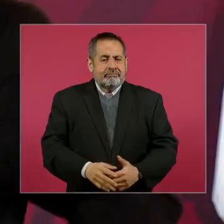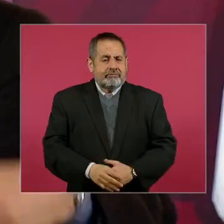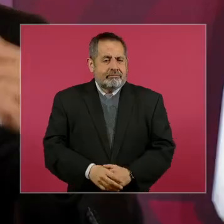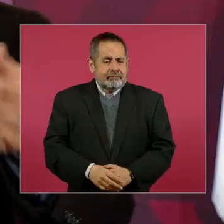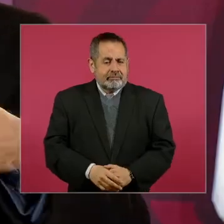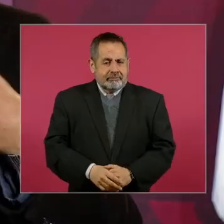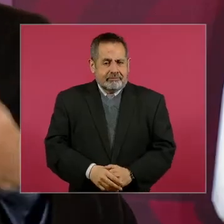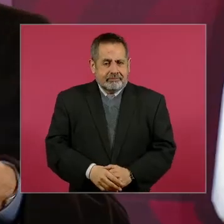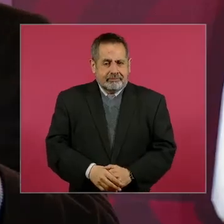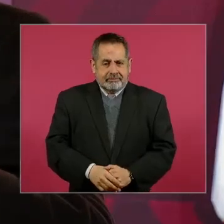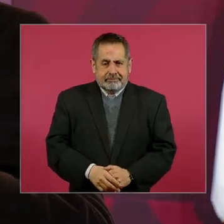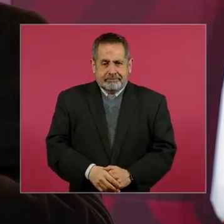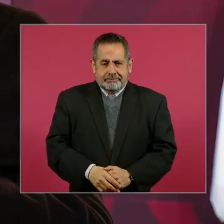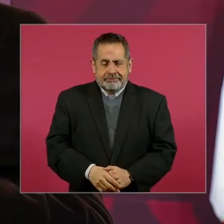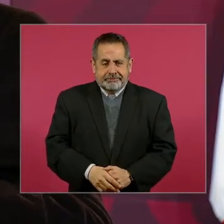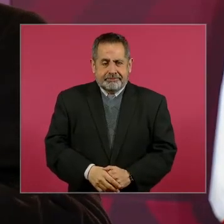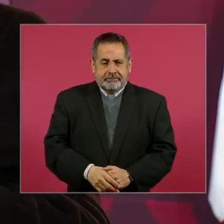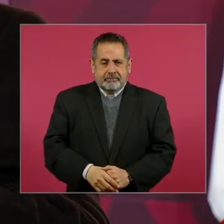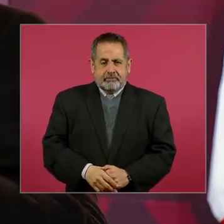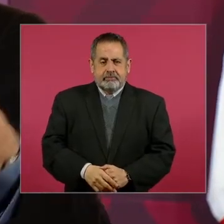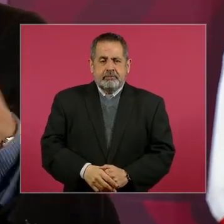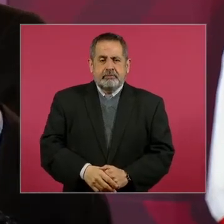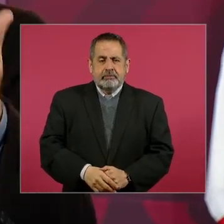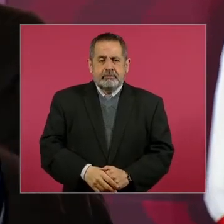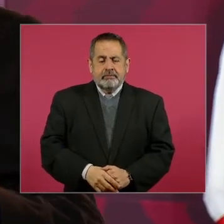y tampoco